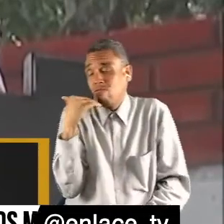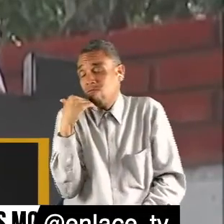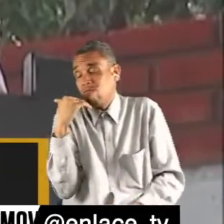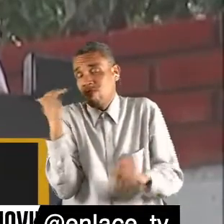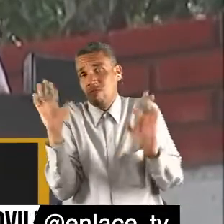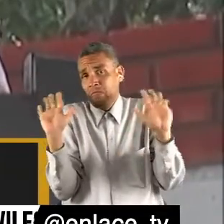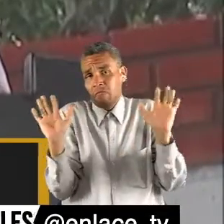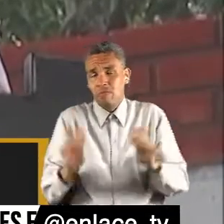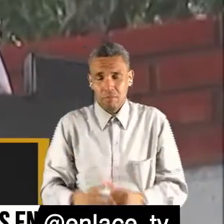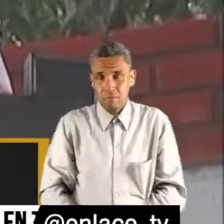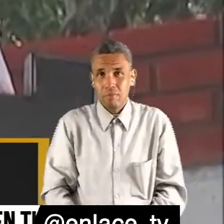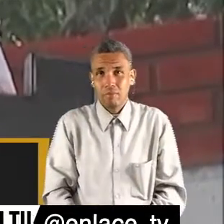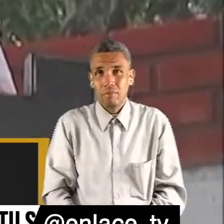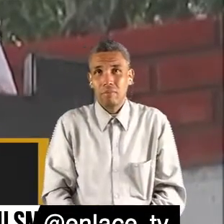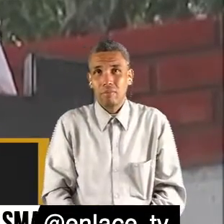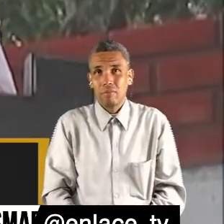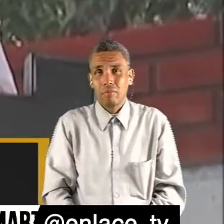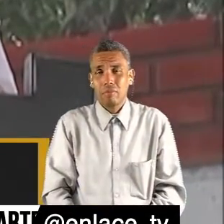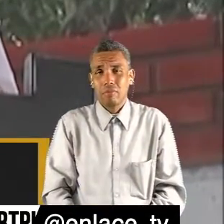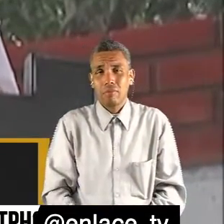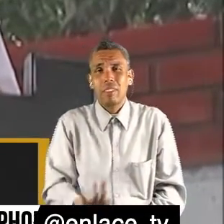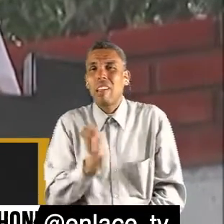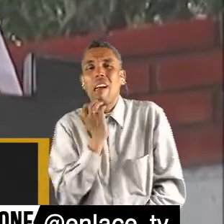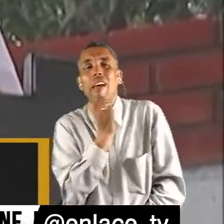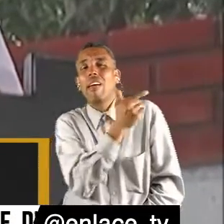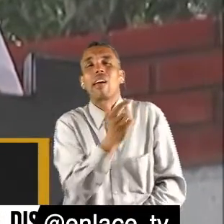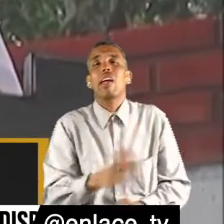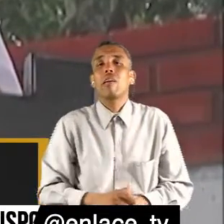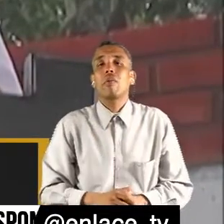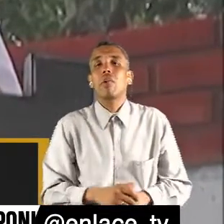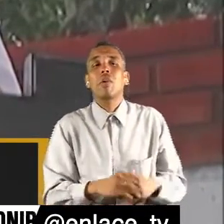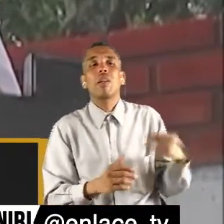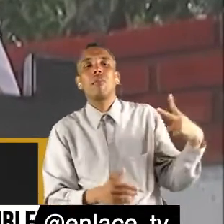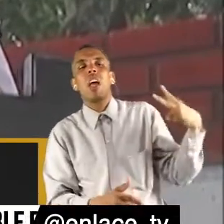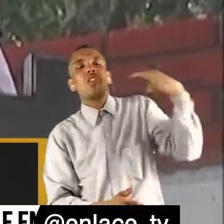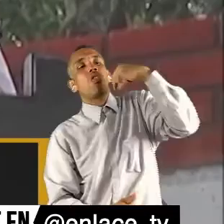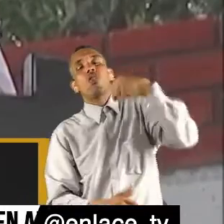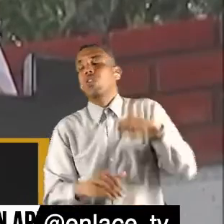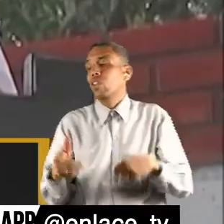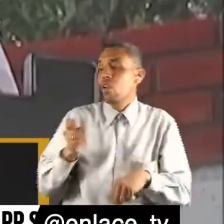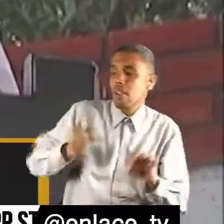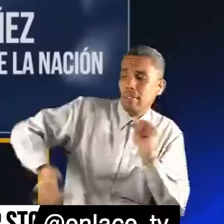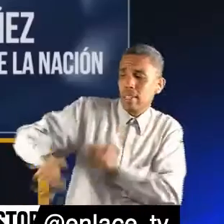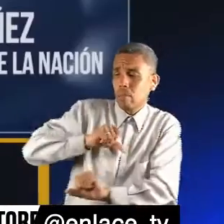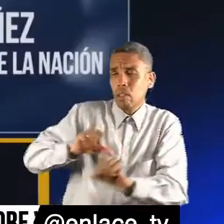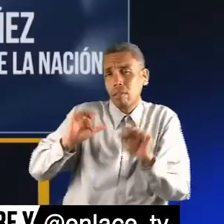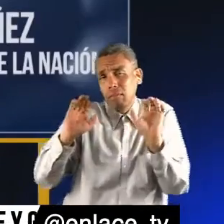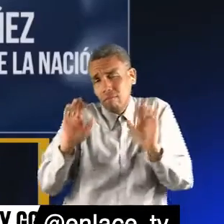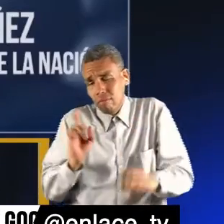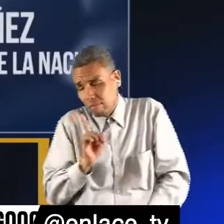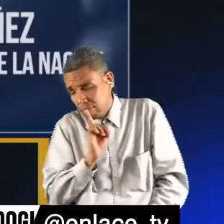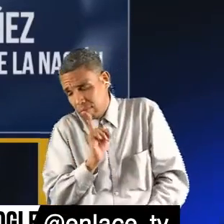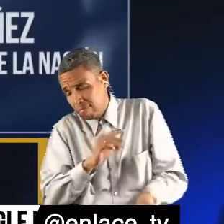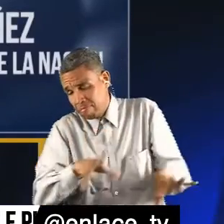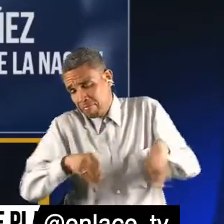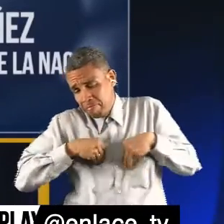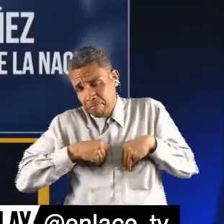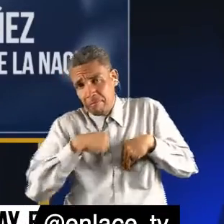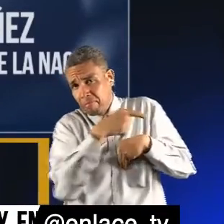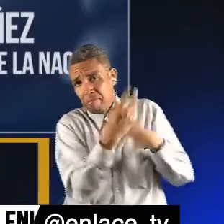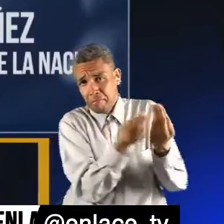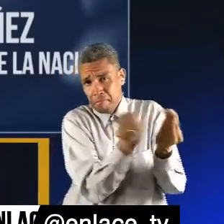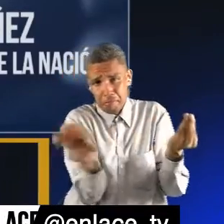en cualquier sentido, ya sea anulando mi elección o ya sea desechando las súplicas de la demanda, ¿no? Y cumple con sus funciones